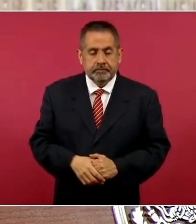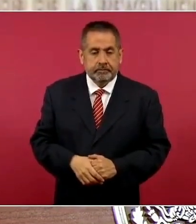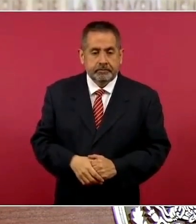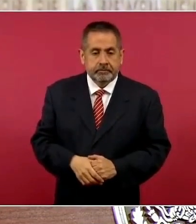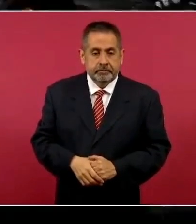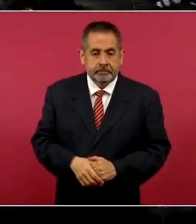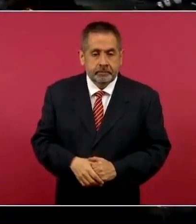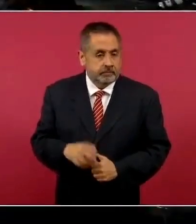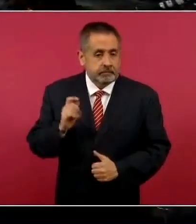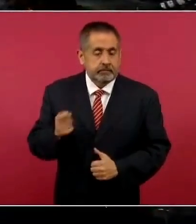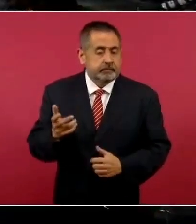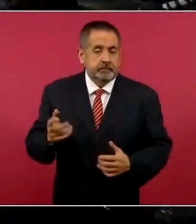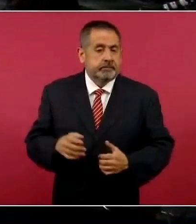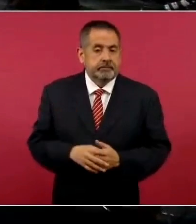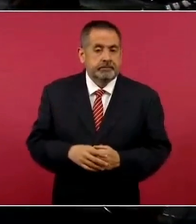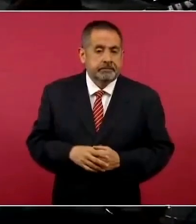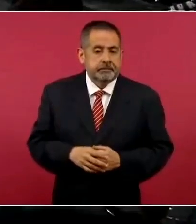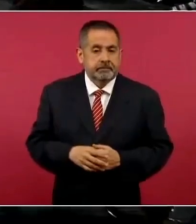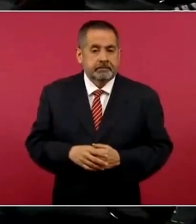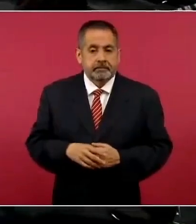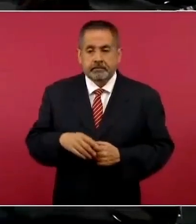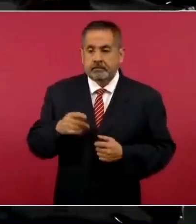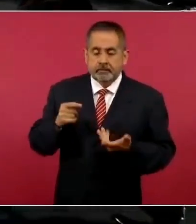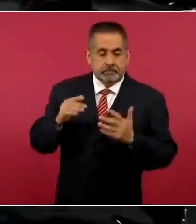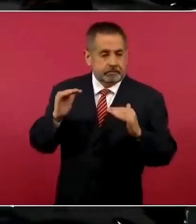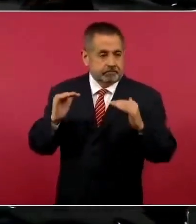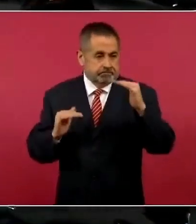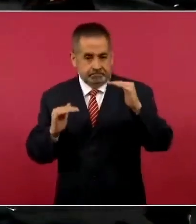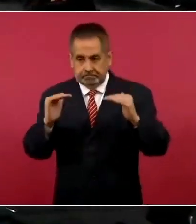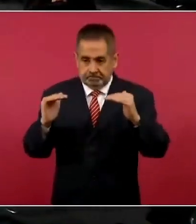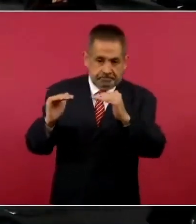¿Por qué? Ya no hubo equilibrio.